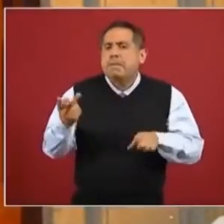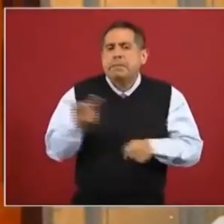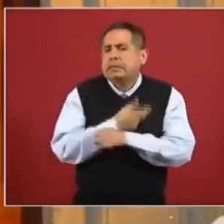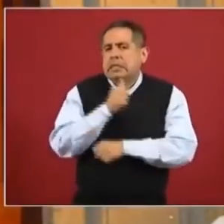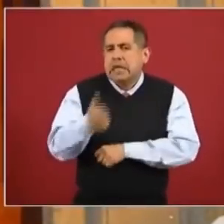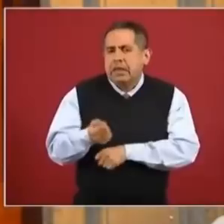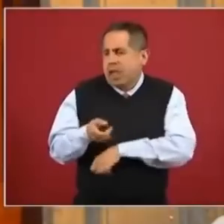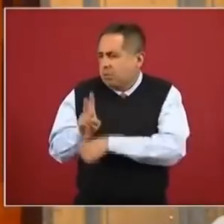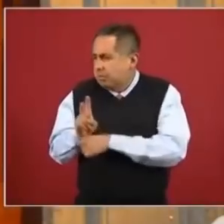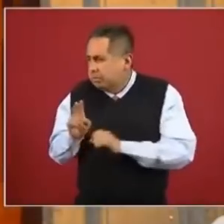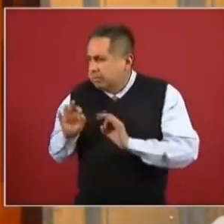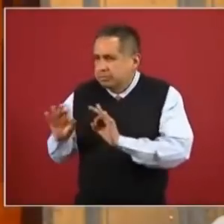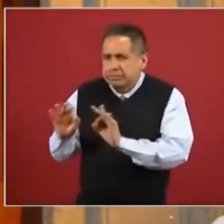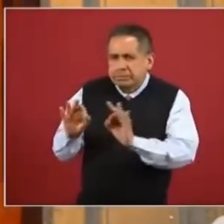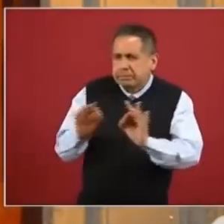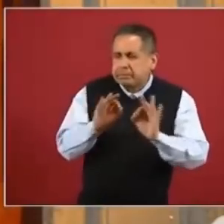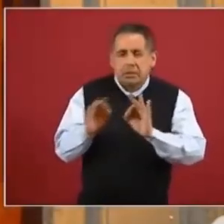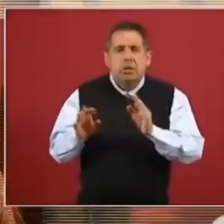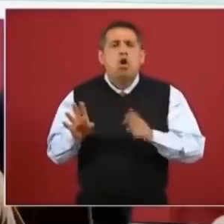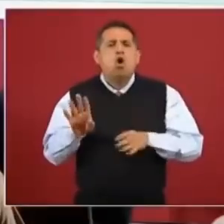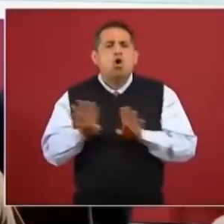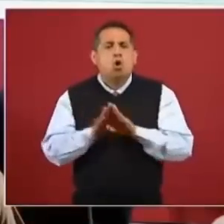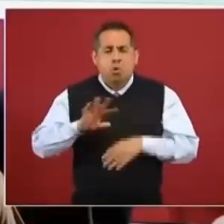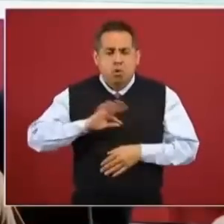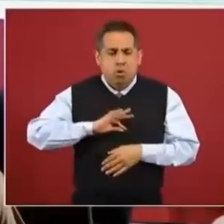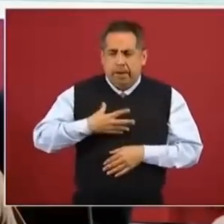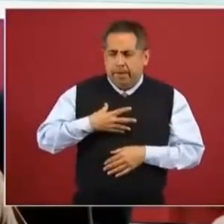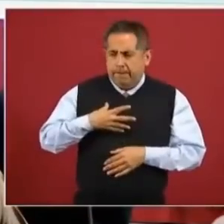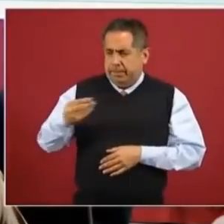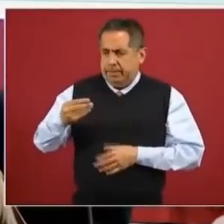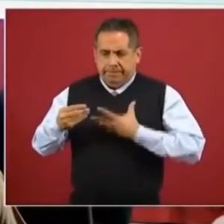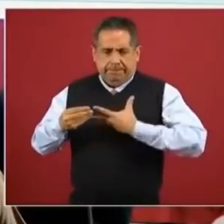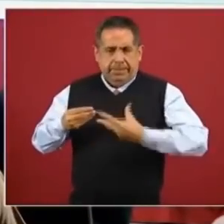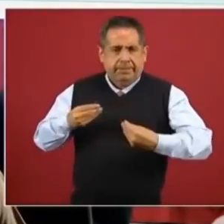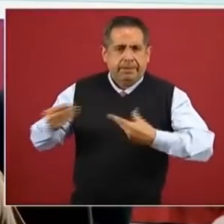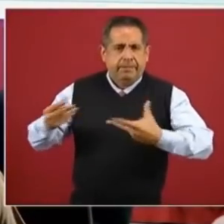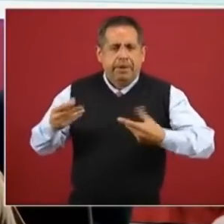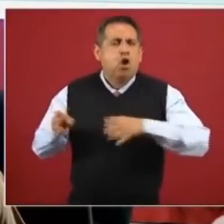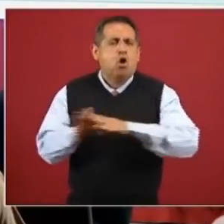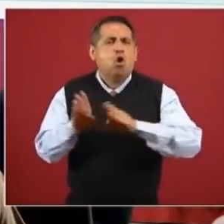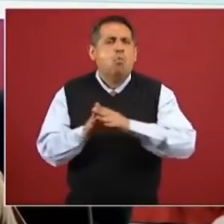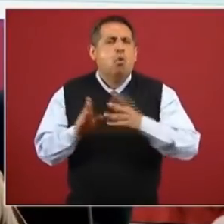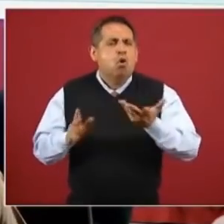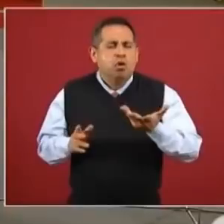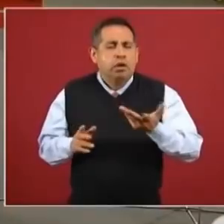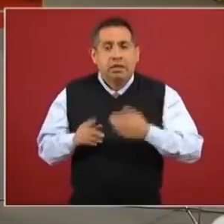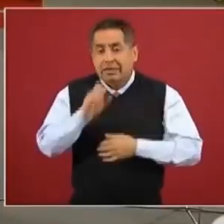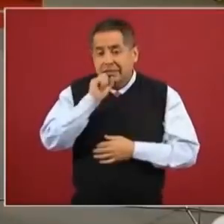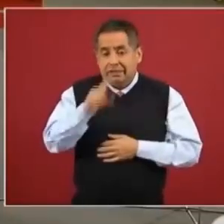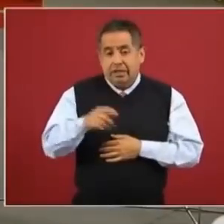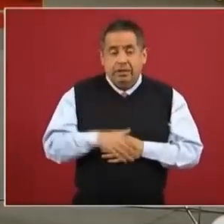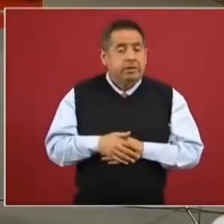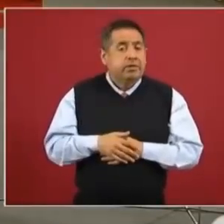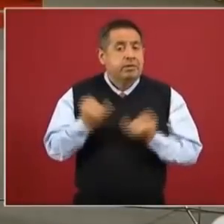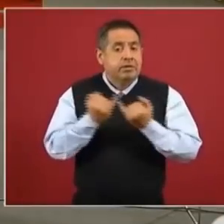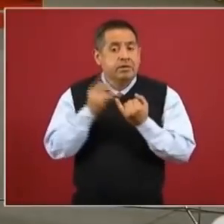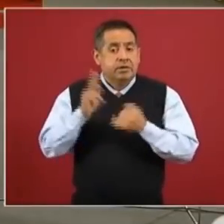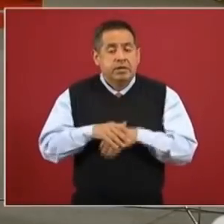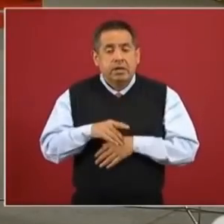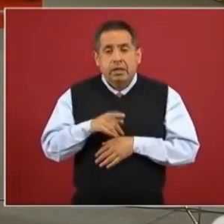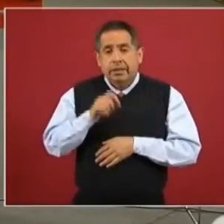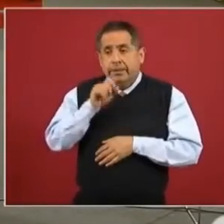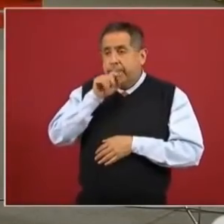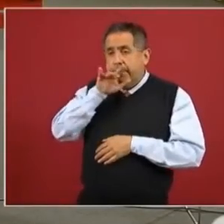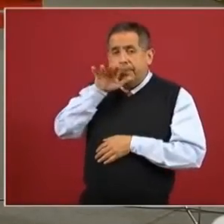la vigilamos. ¿Cómo se transmite el sarampión?, dirán en casa. El sarampión se transmite también por vía